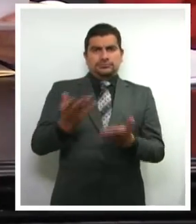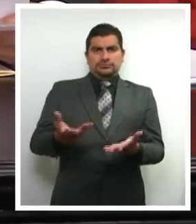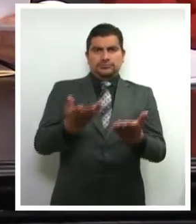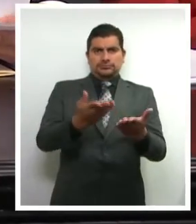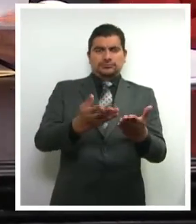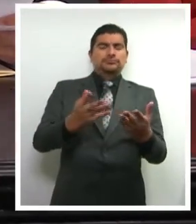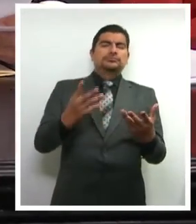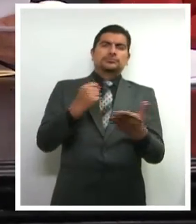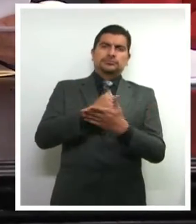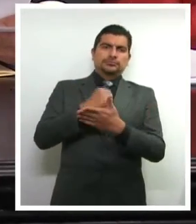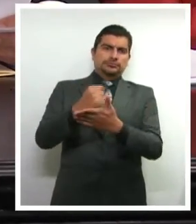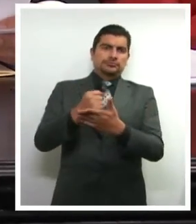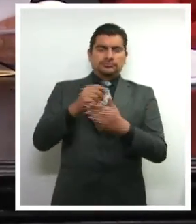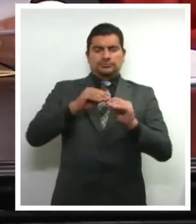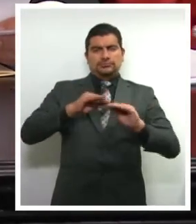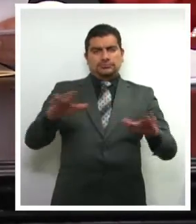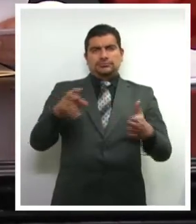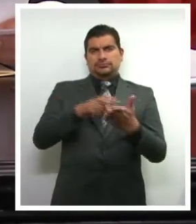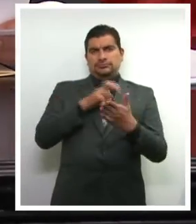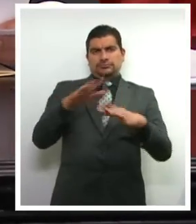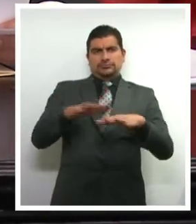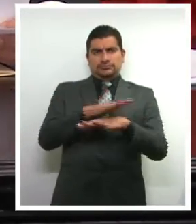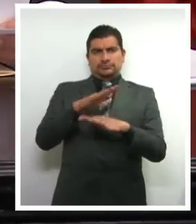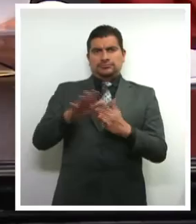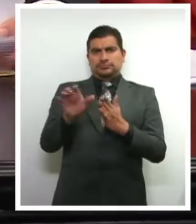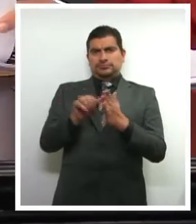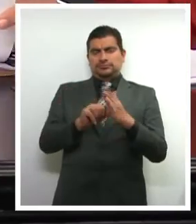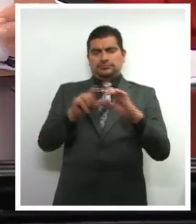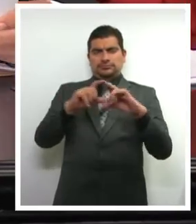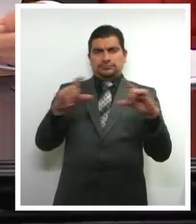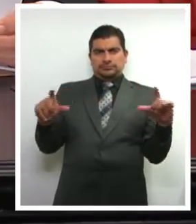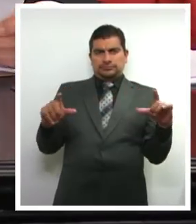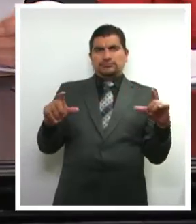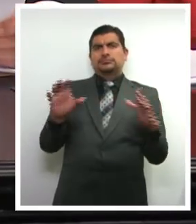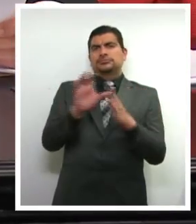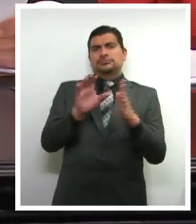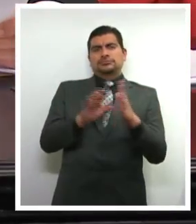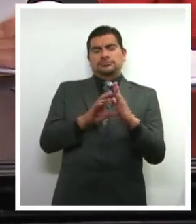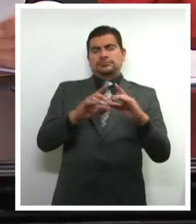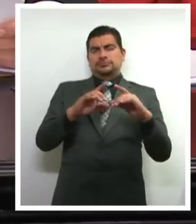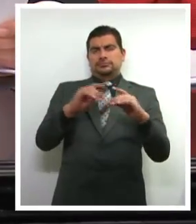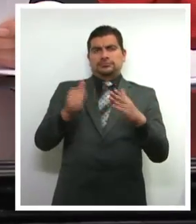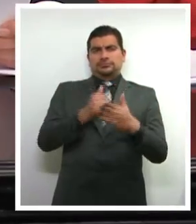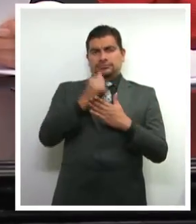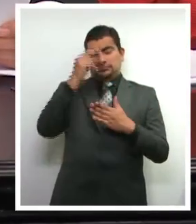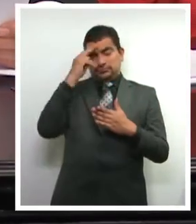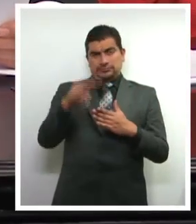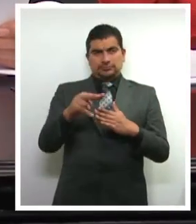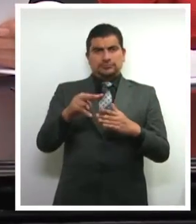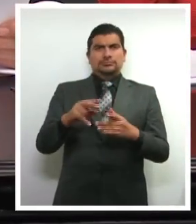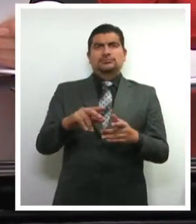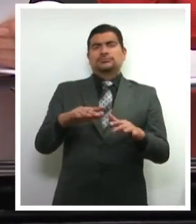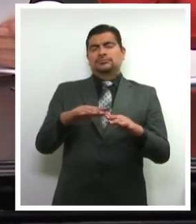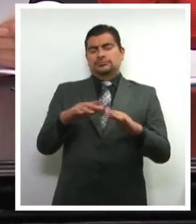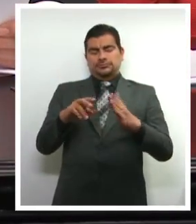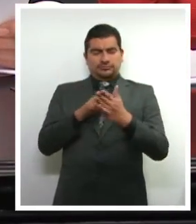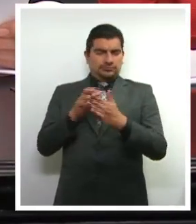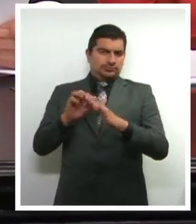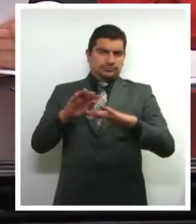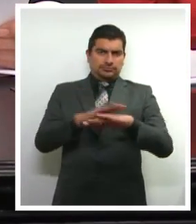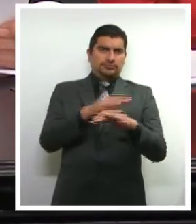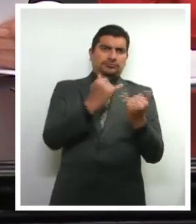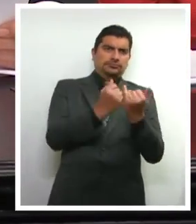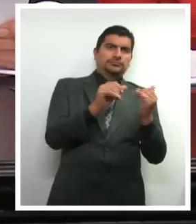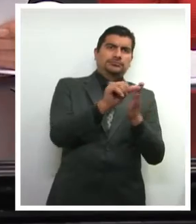de decreto por el que se modifica el título de la Constitución Política de la Ciudad de México, así como los